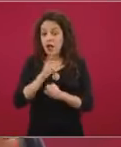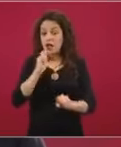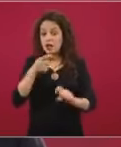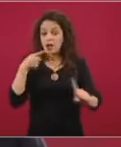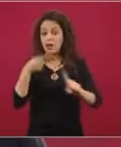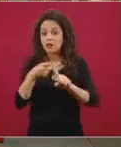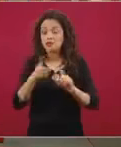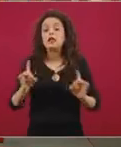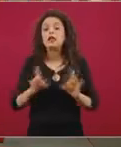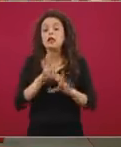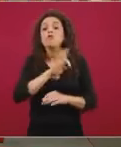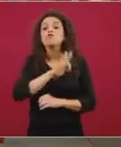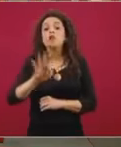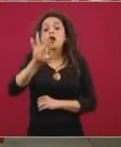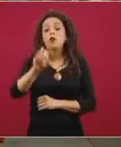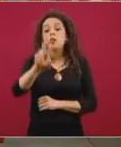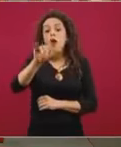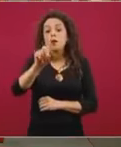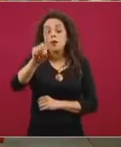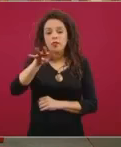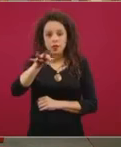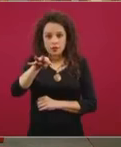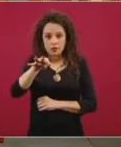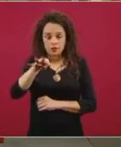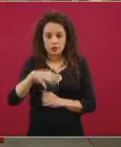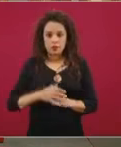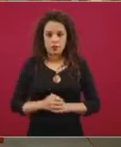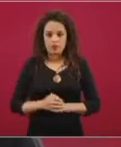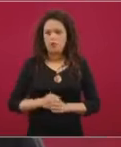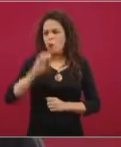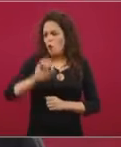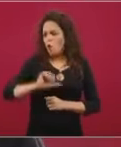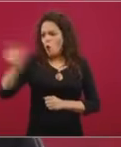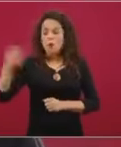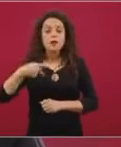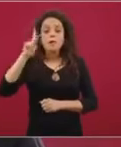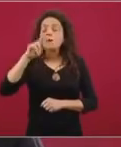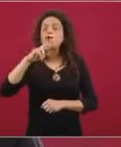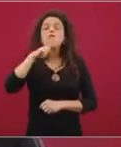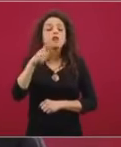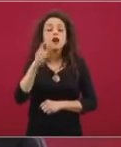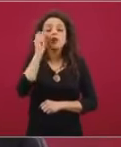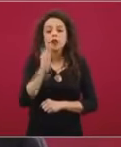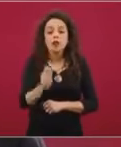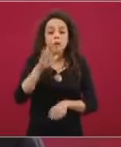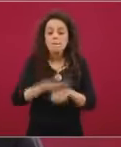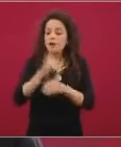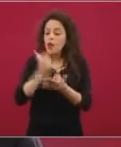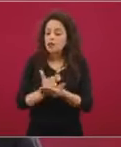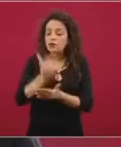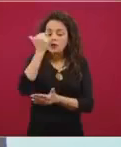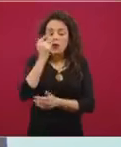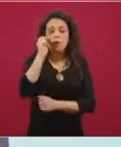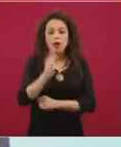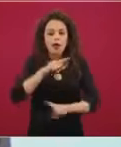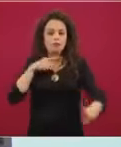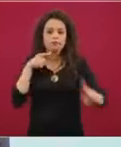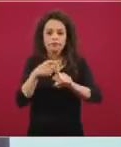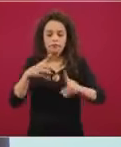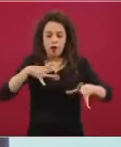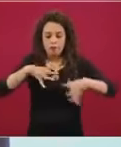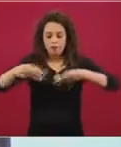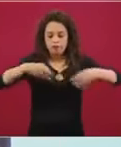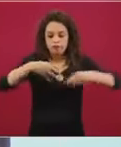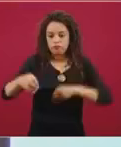sea otras enfermedades, pero es mejor que piense en una enfermedad grave que hoy nos aqueja en forma epidémica. Y segundo,